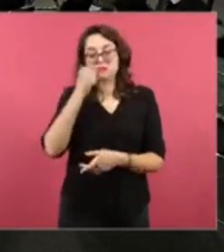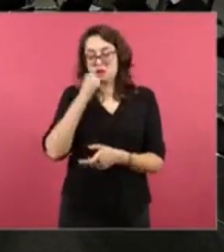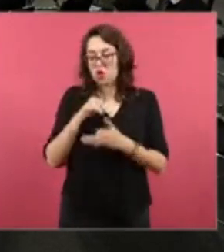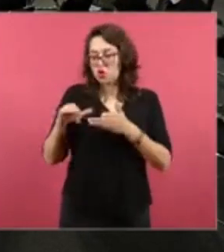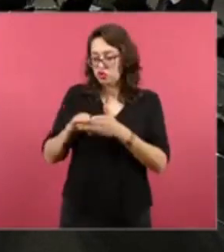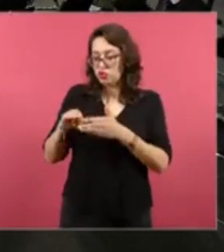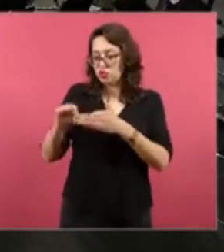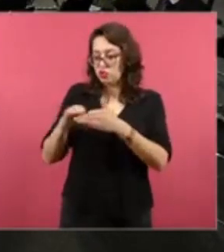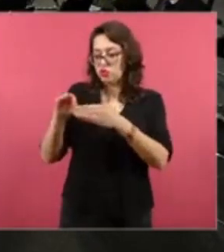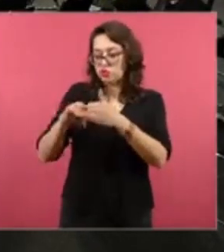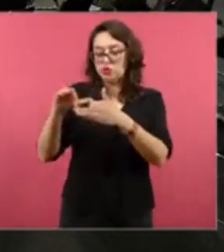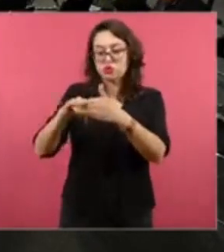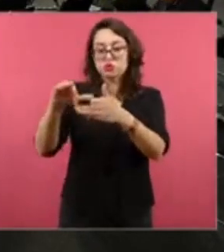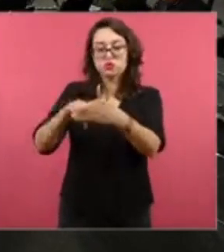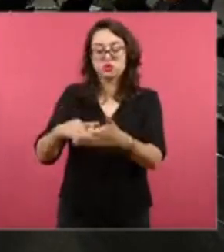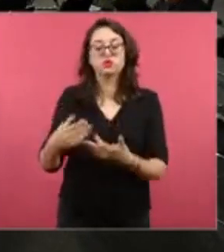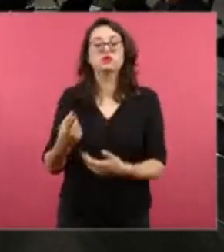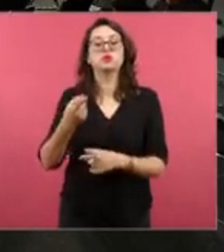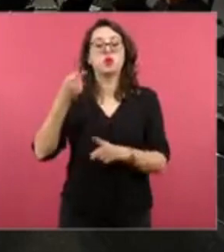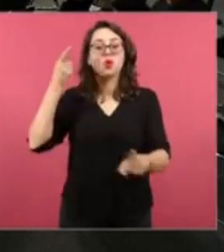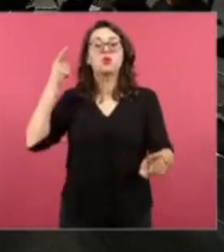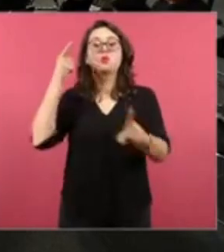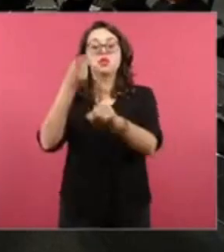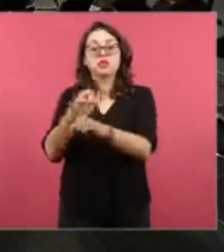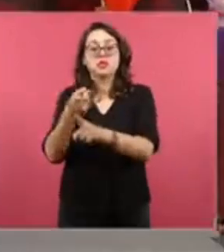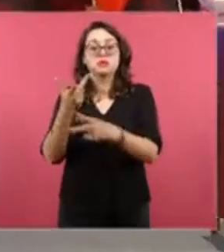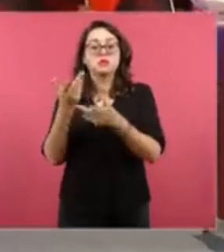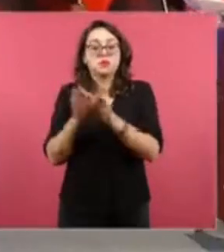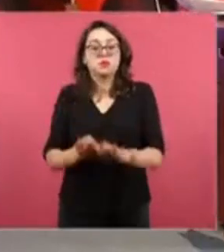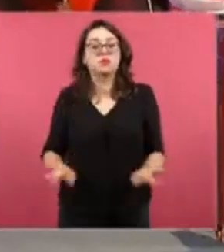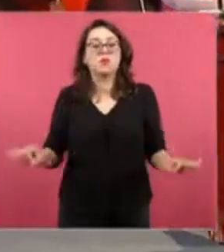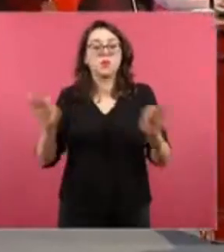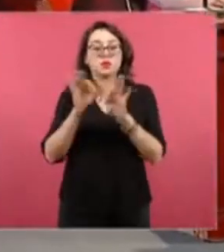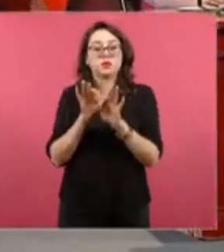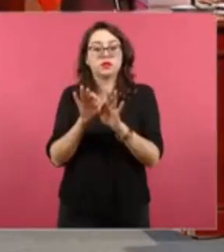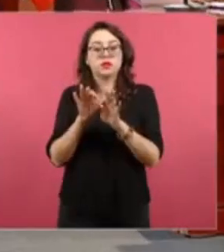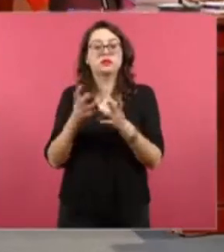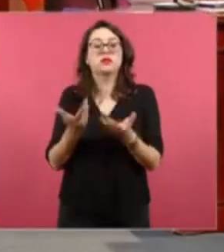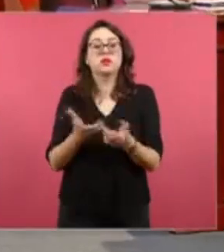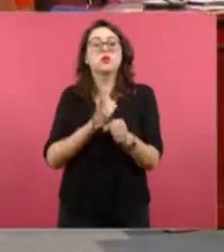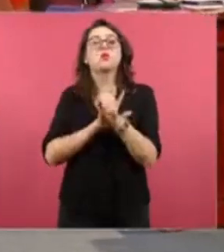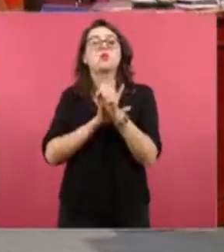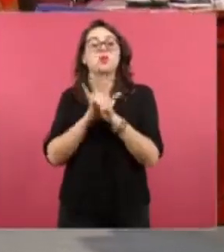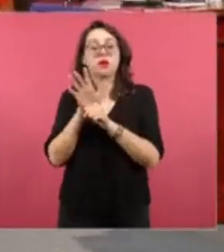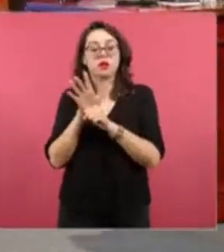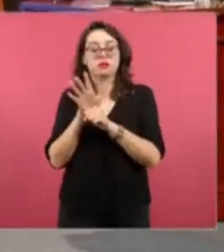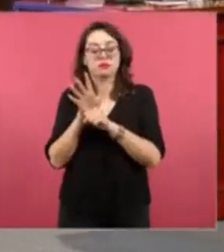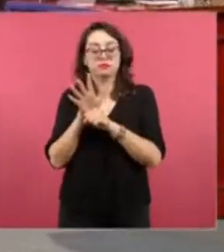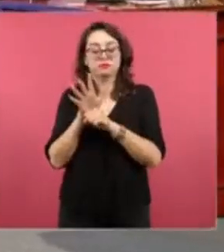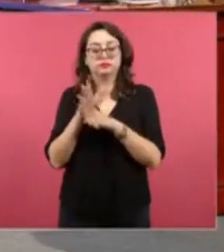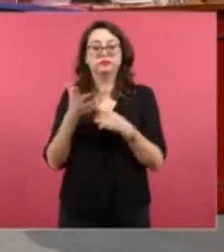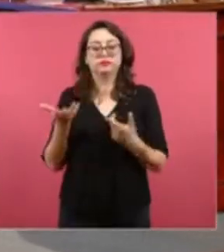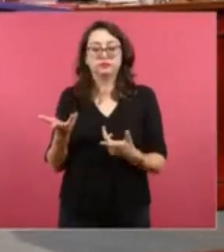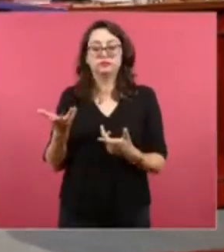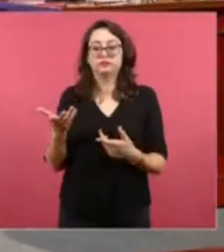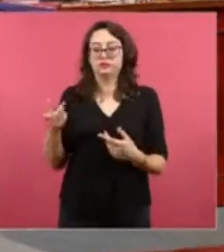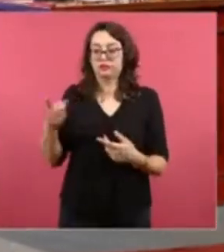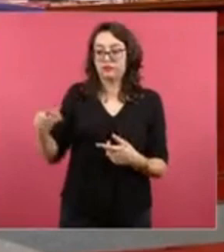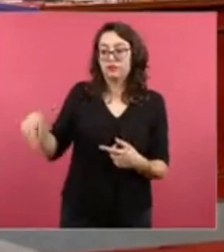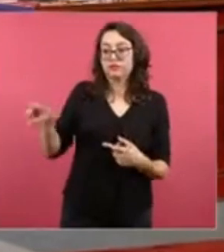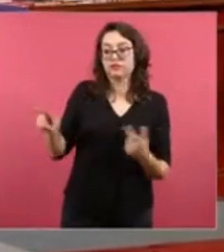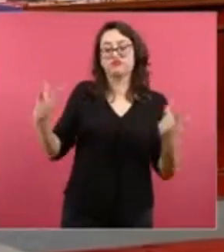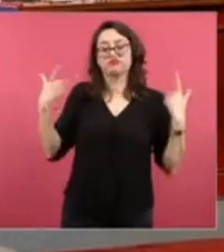dicho que uno de los objetivos fundamentales de este programa educativo es el reconocer la